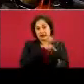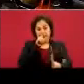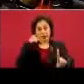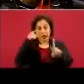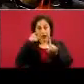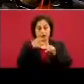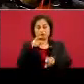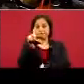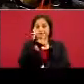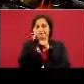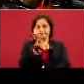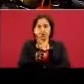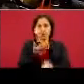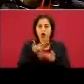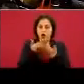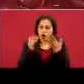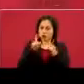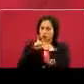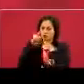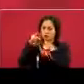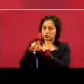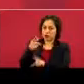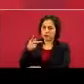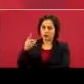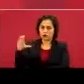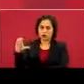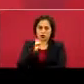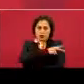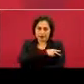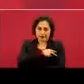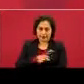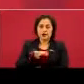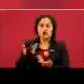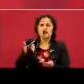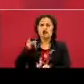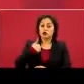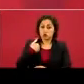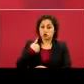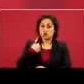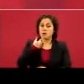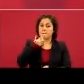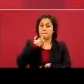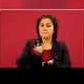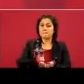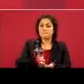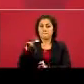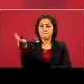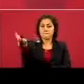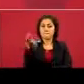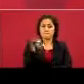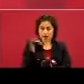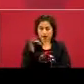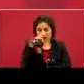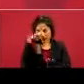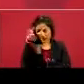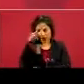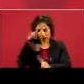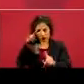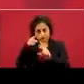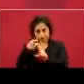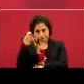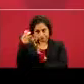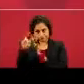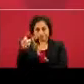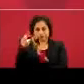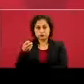la protección civil. Voy a emitir un decreto con ese propósito, y ya las 4 presas